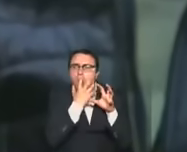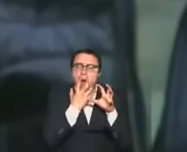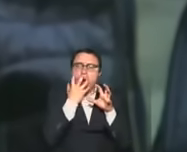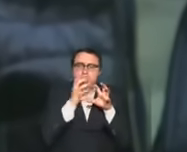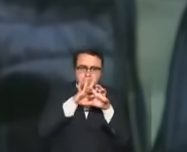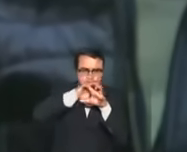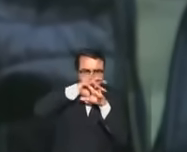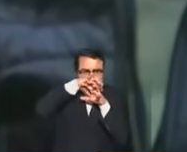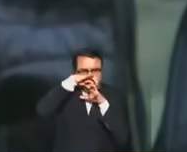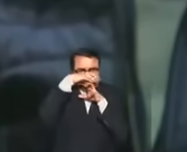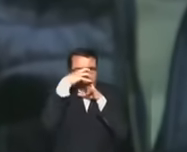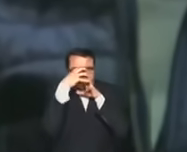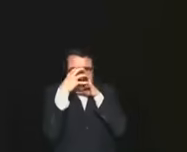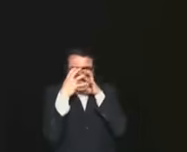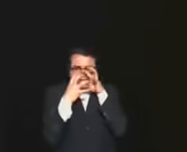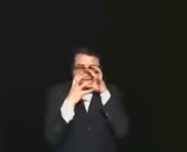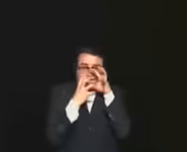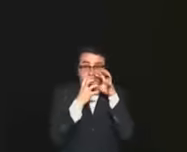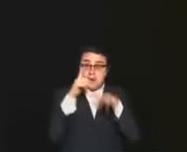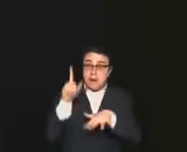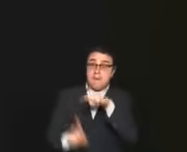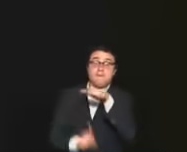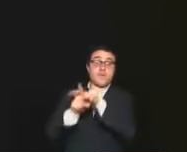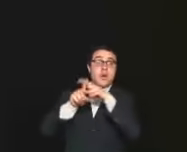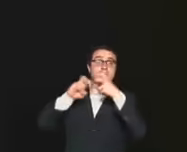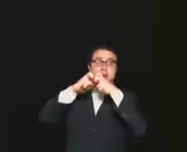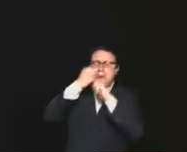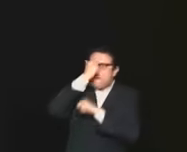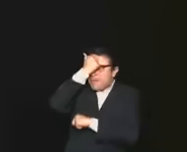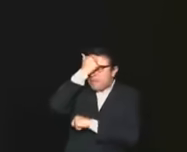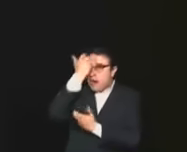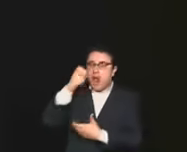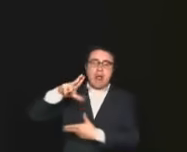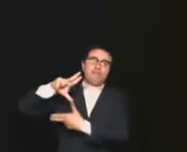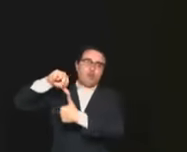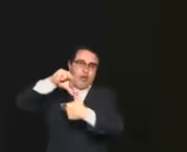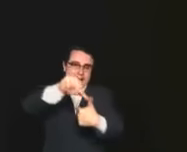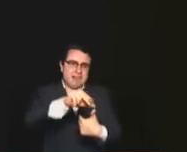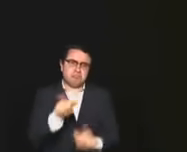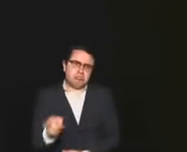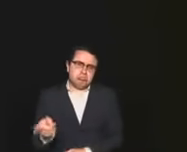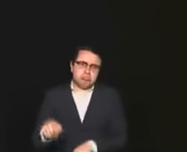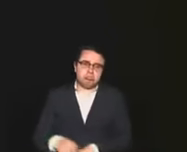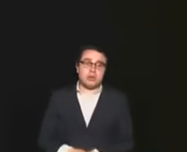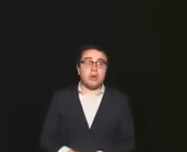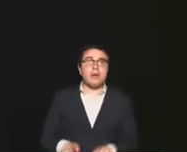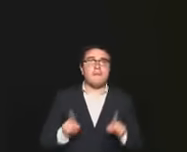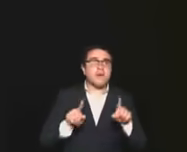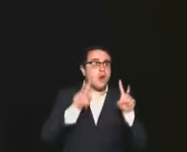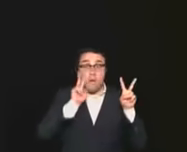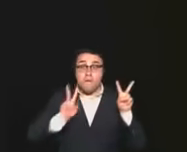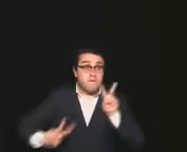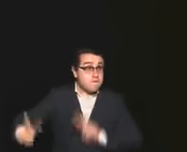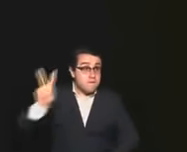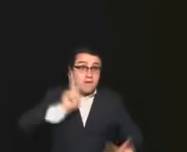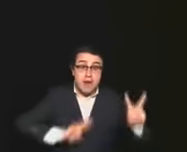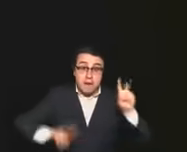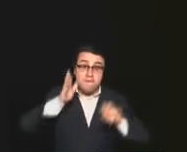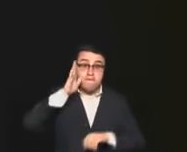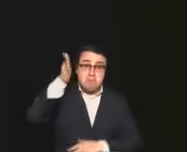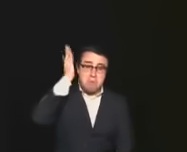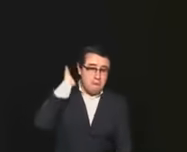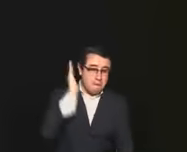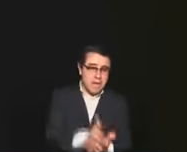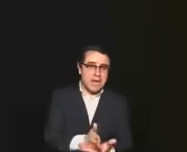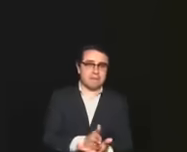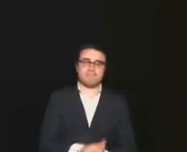no es el huracán, que lo es, pero no el principal. El principal problema es invisible, es